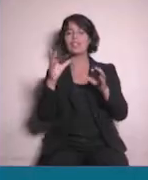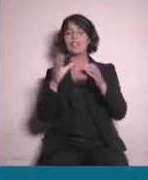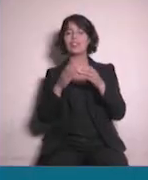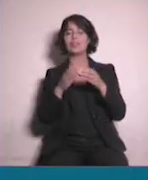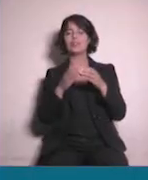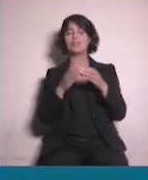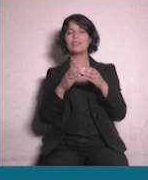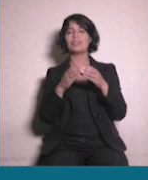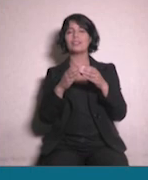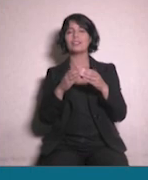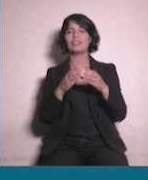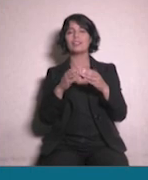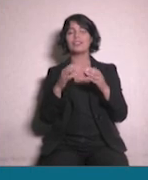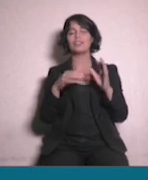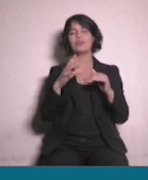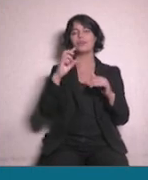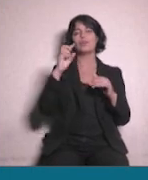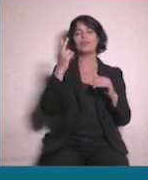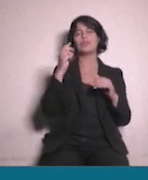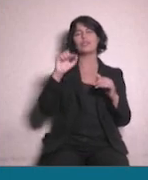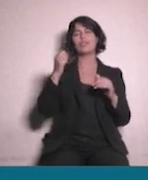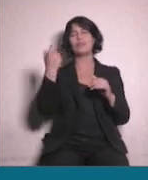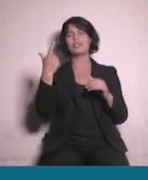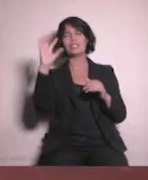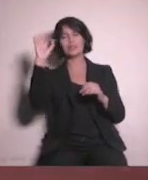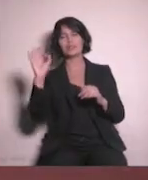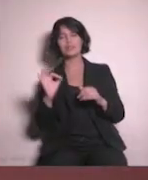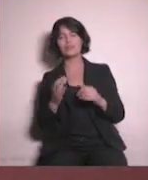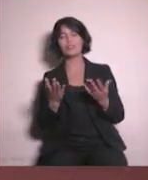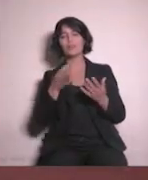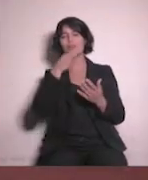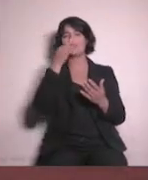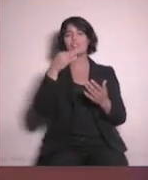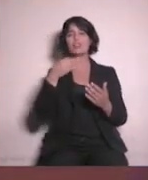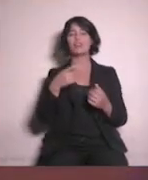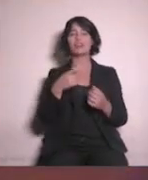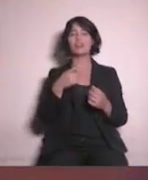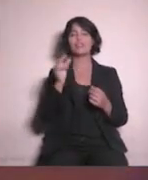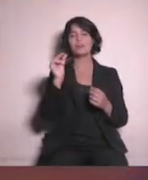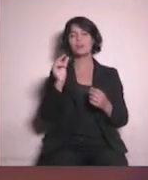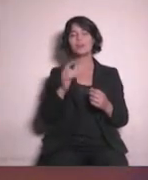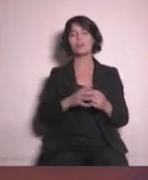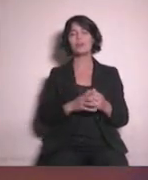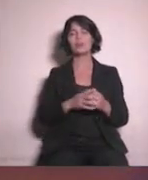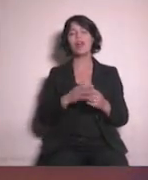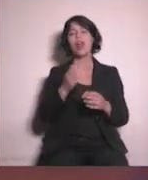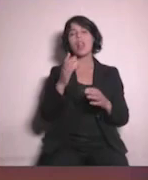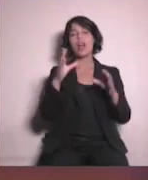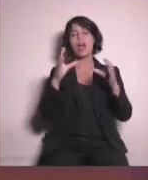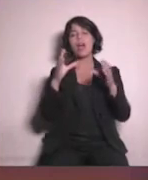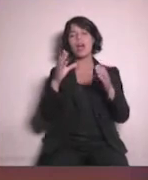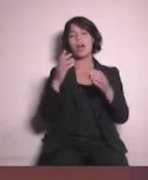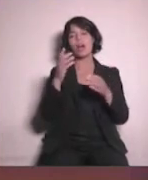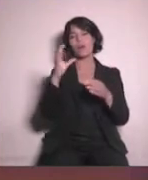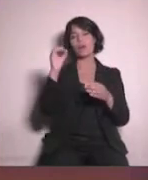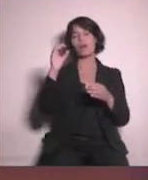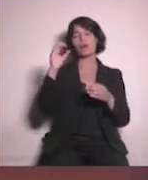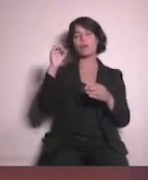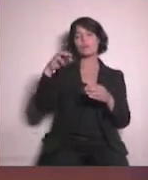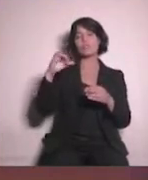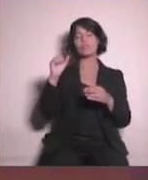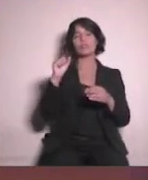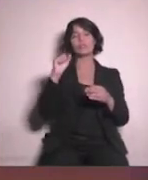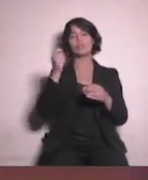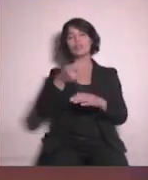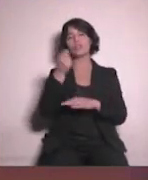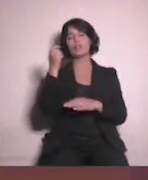si en realidad es un 12,7? Tal como lo mencioné hace un rato, las comisiones se cobran como un porcentaje del sueldo y